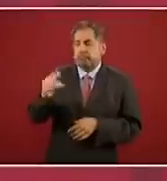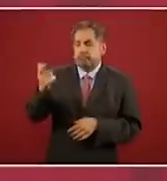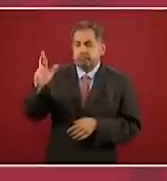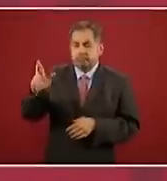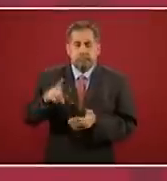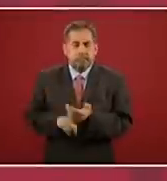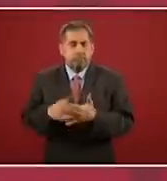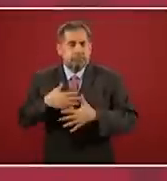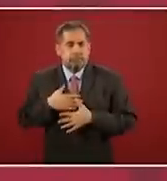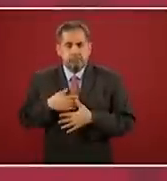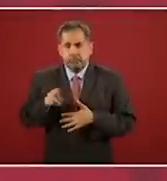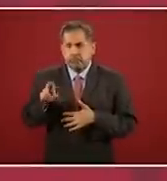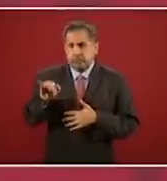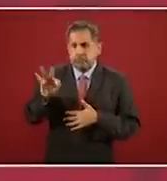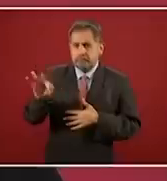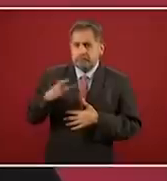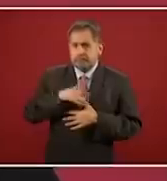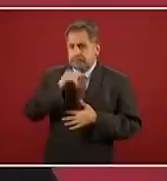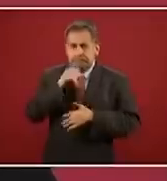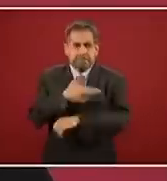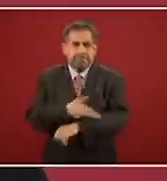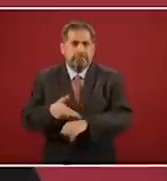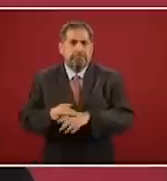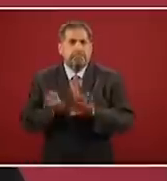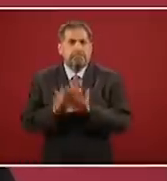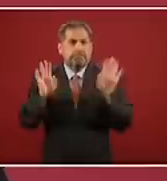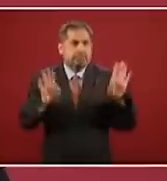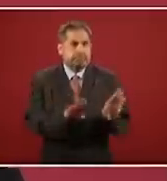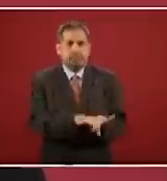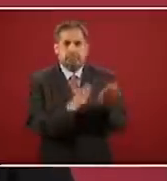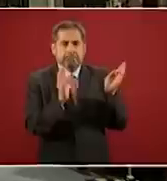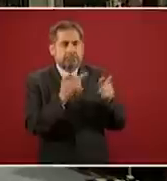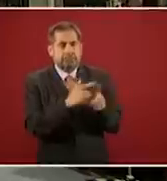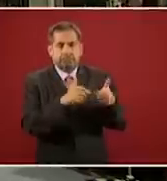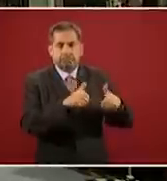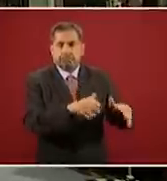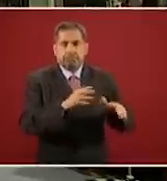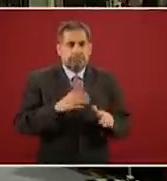no tuvo nada que ver en ese proceso de descongelamiento de cuentas.